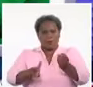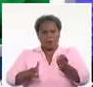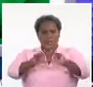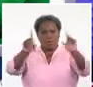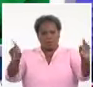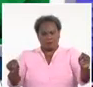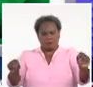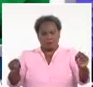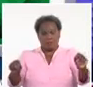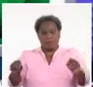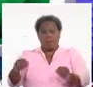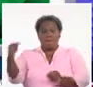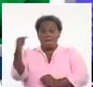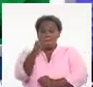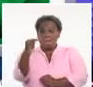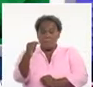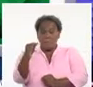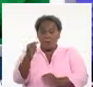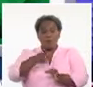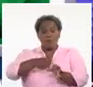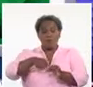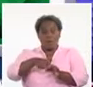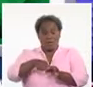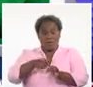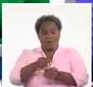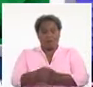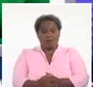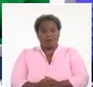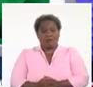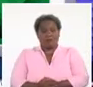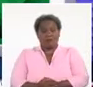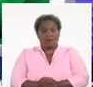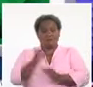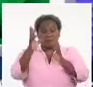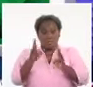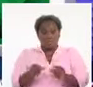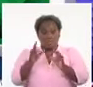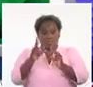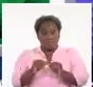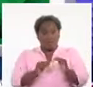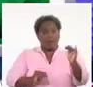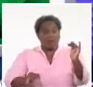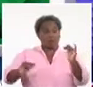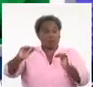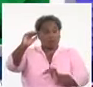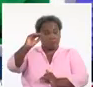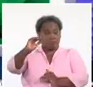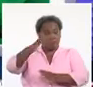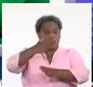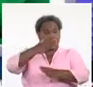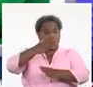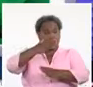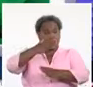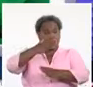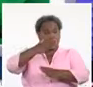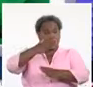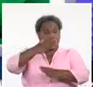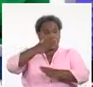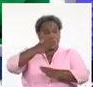el municipio especial Isla de la Juventud, y las cifras más elevadas, Santiago de Cuba con